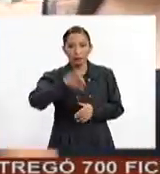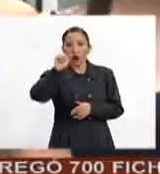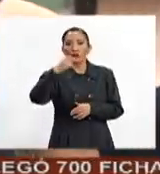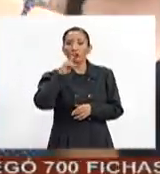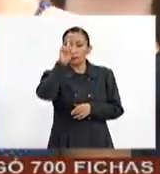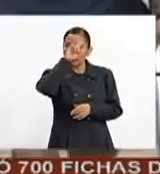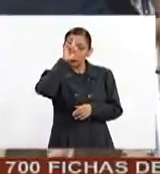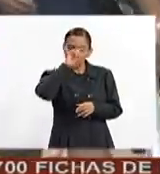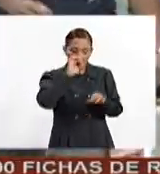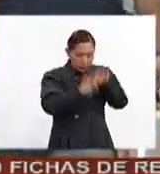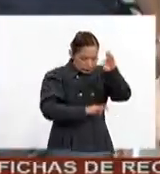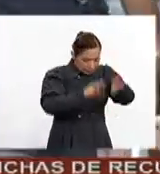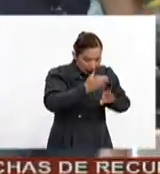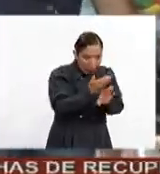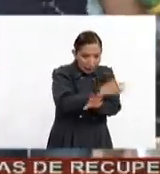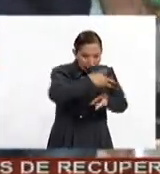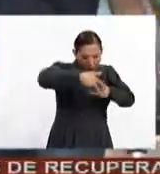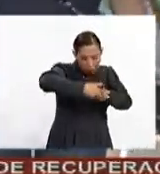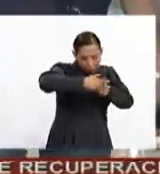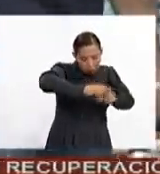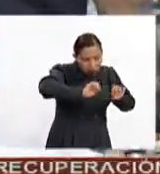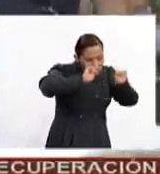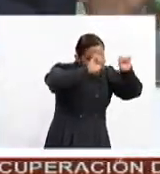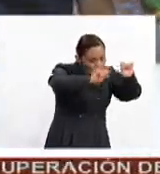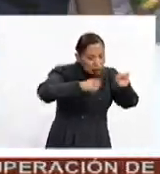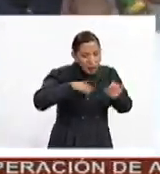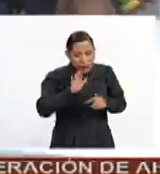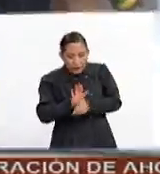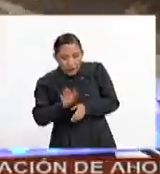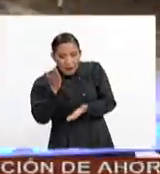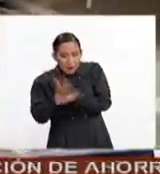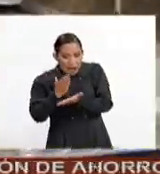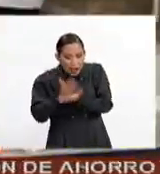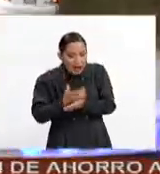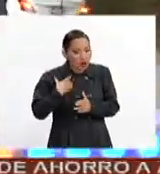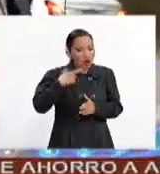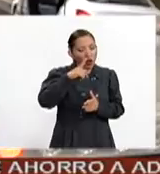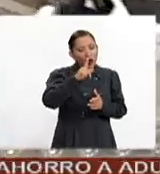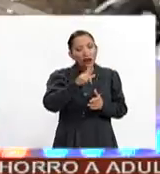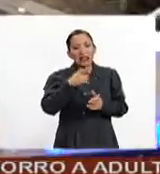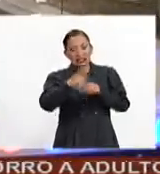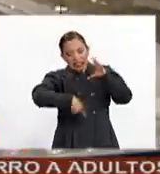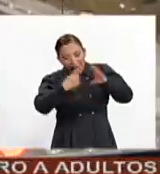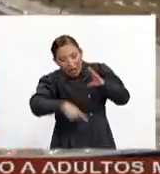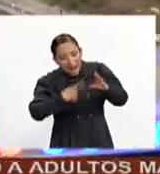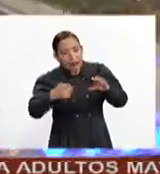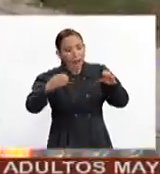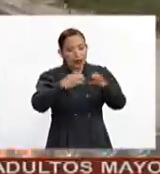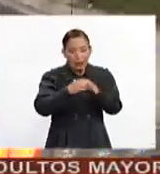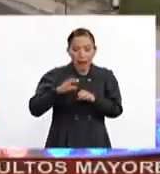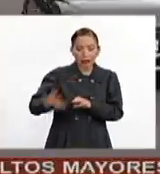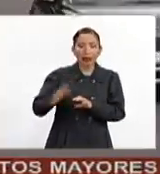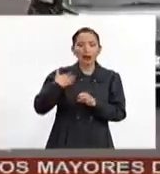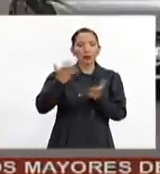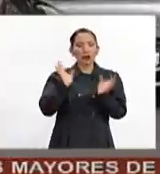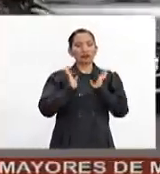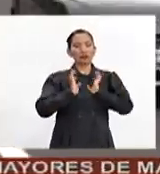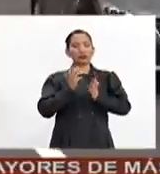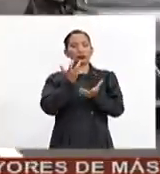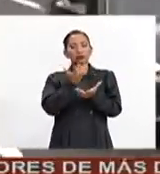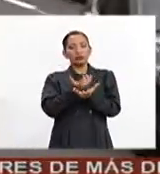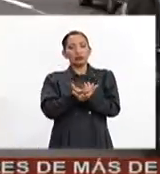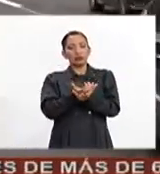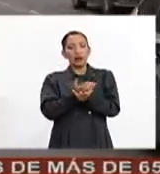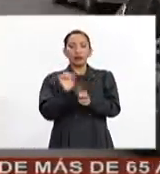como revisar el vehículo con anticipación, freno, líquido, llantas, llevar señales de emergencia, manejar descansado es muy importante y